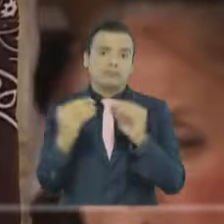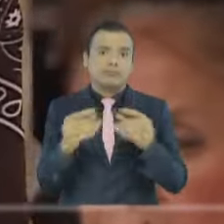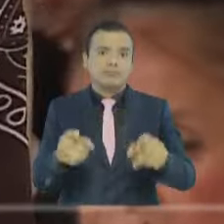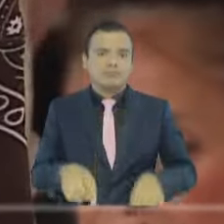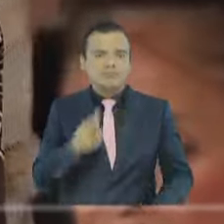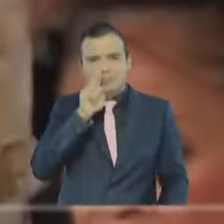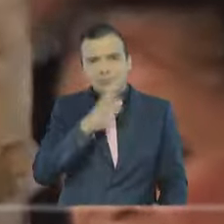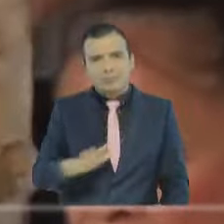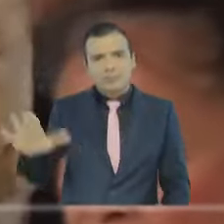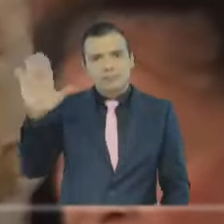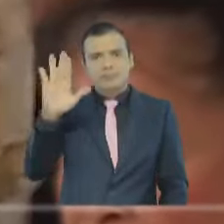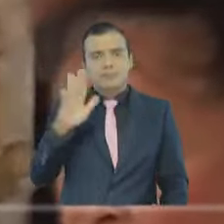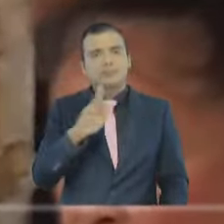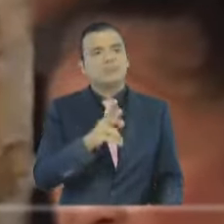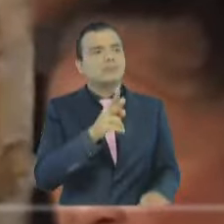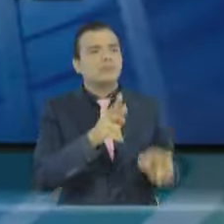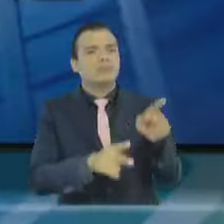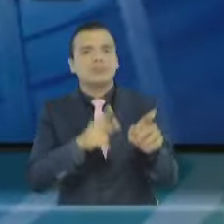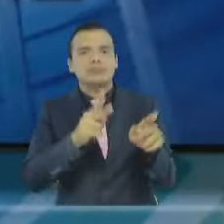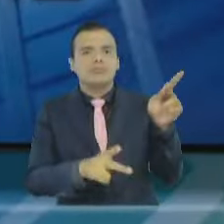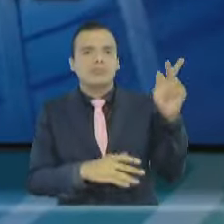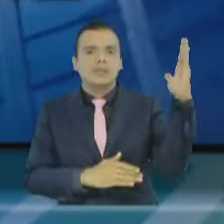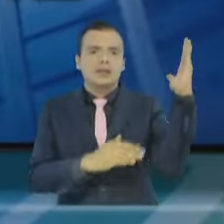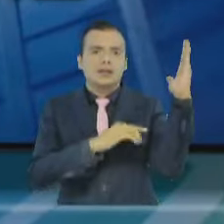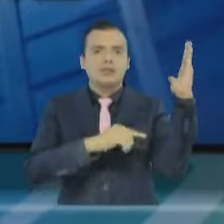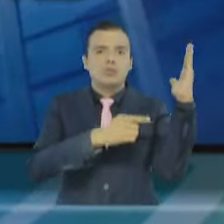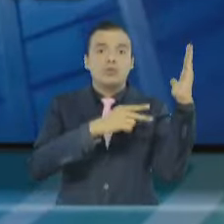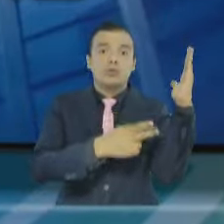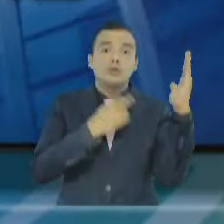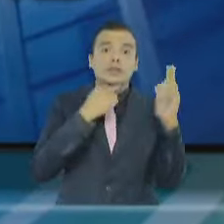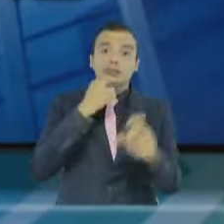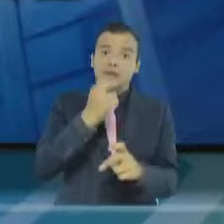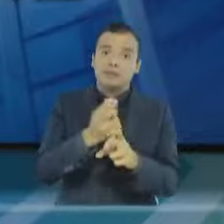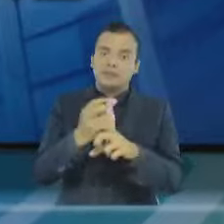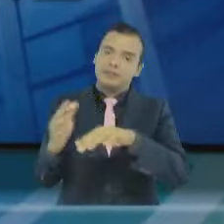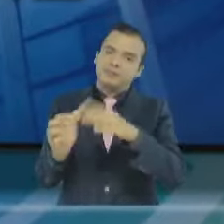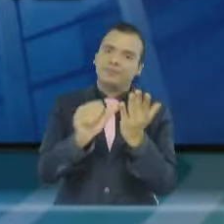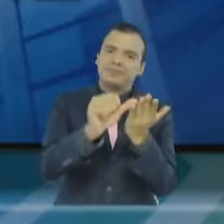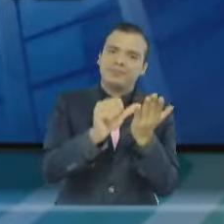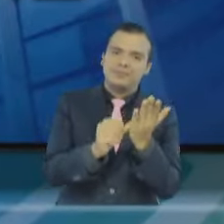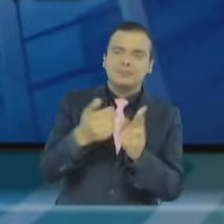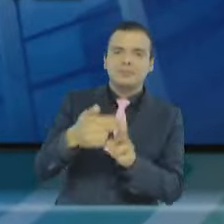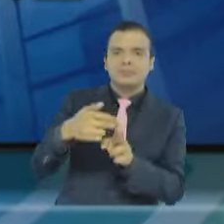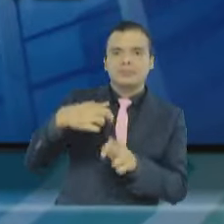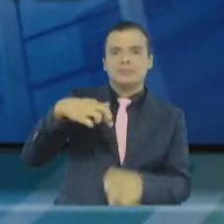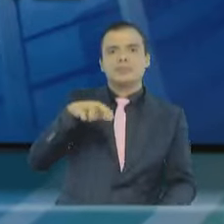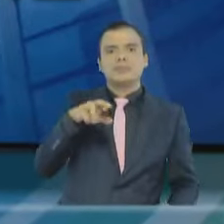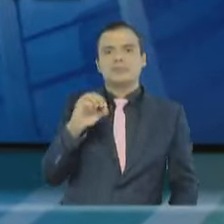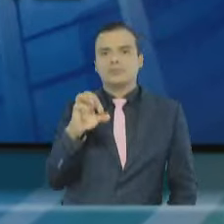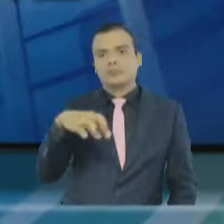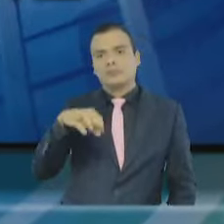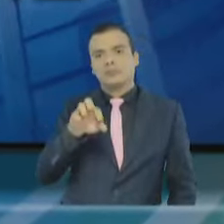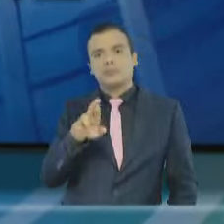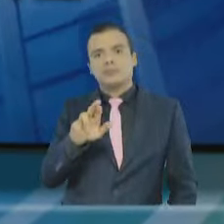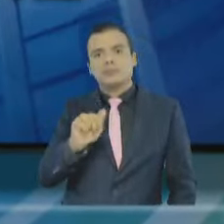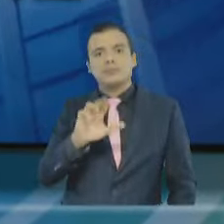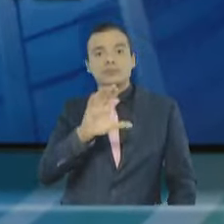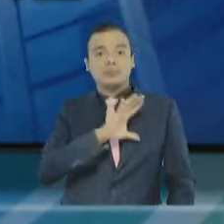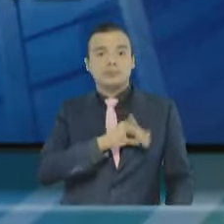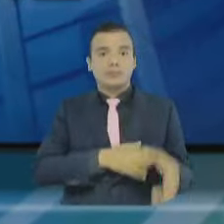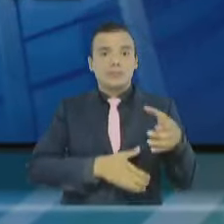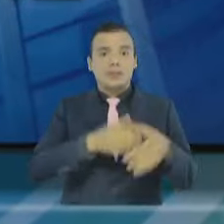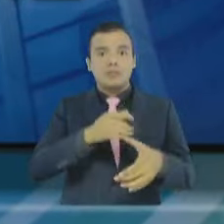los estratos que son bajos. Y el programa Prospera de la Cámara de Comercio de Cali cumplió 10 años de